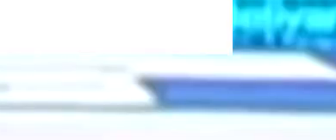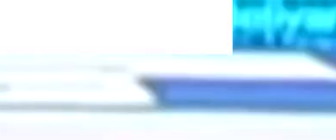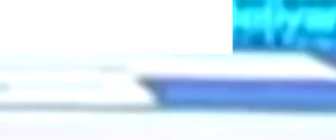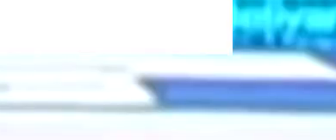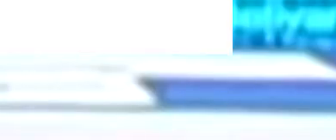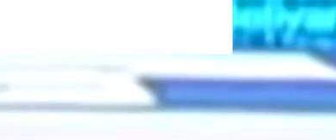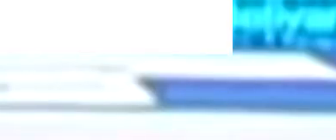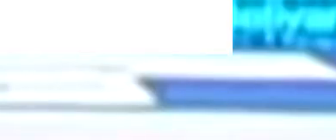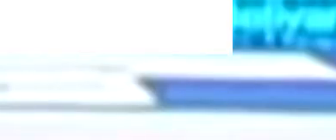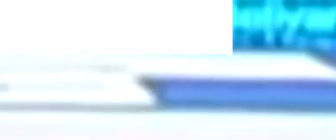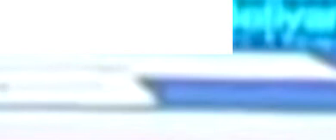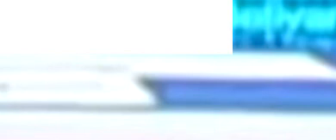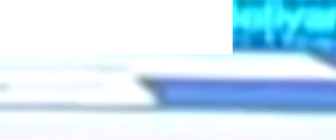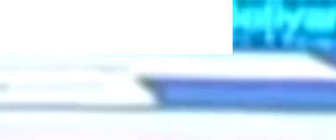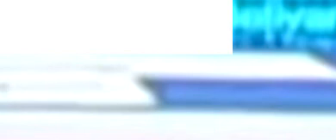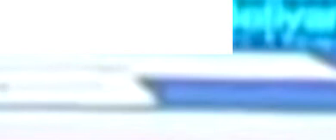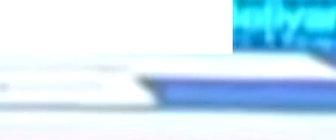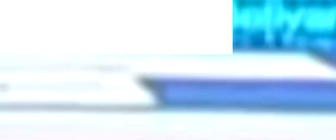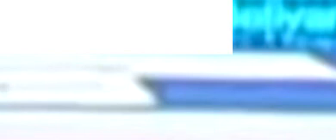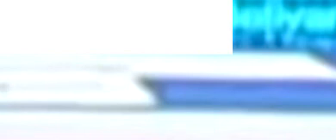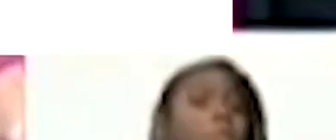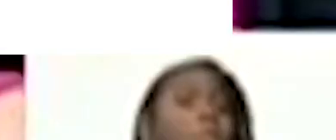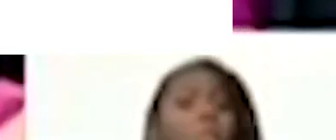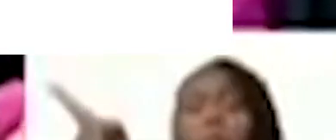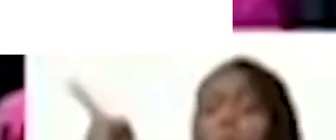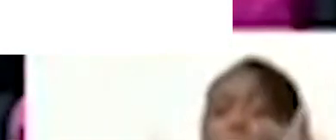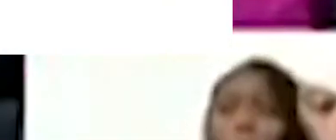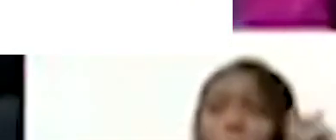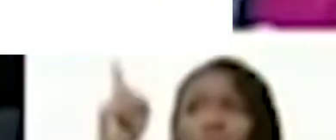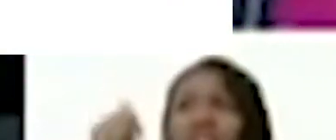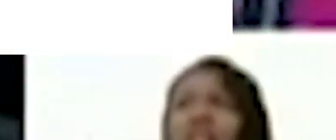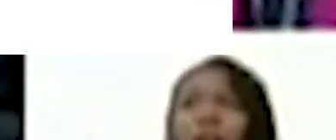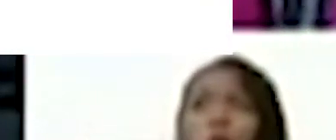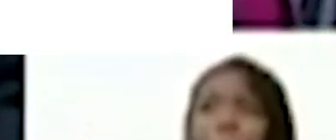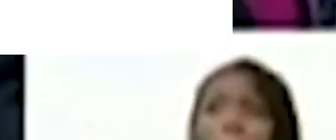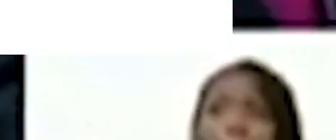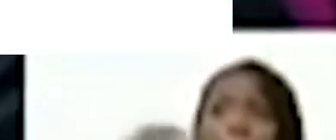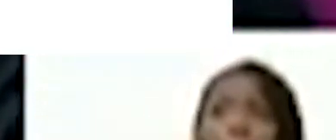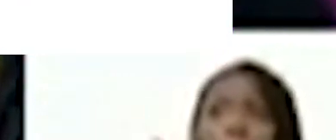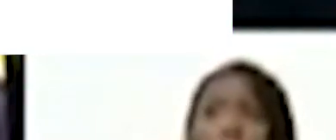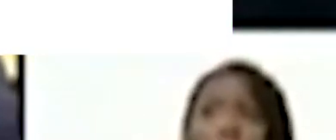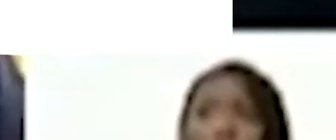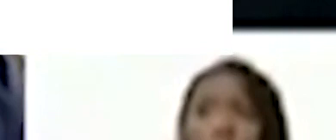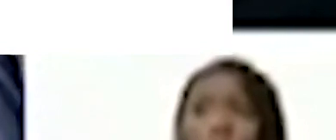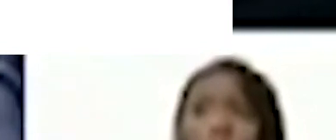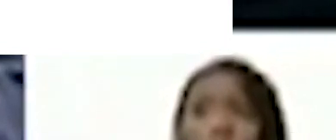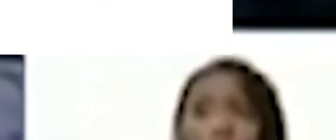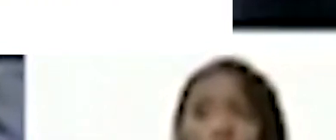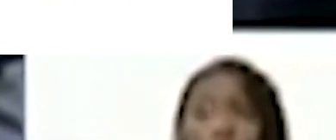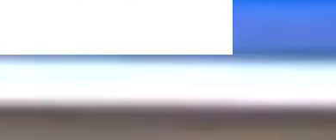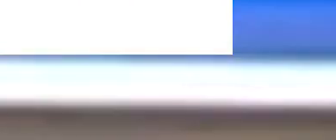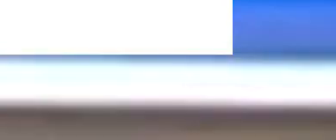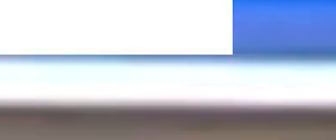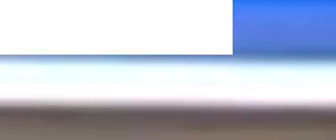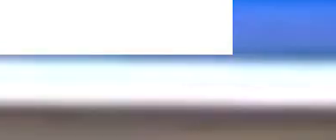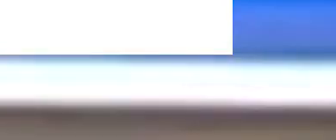el delito de exterminio y persecución de migrantes venezolanos en su territorio. Según información de las autoridades venezolanas,